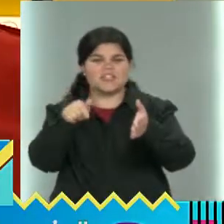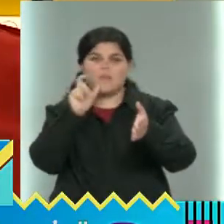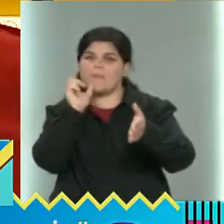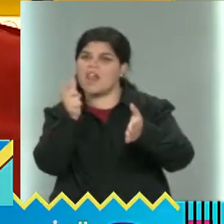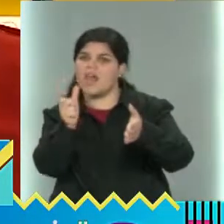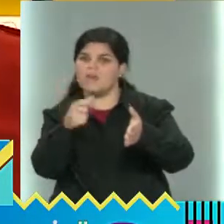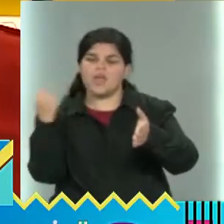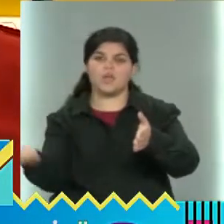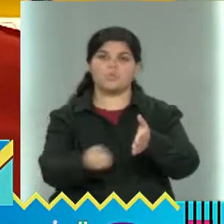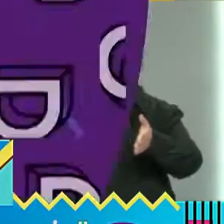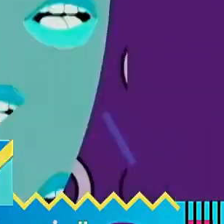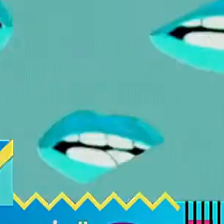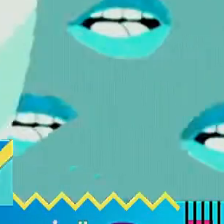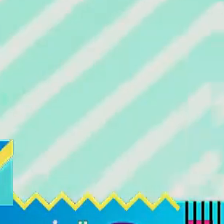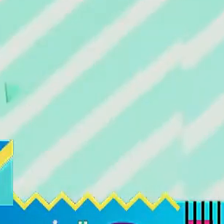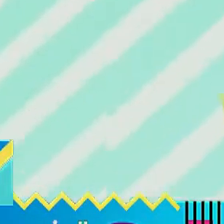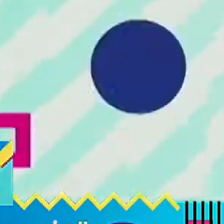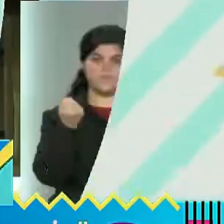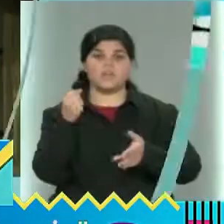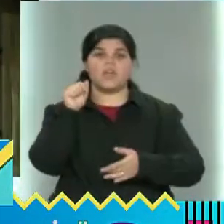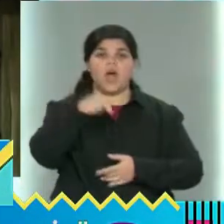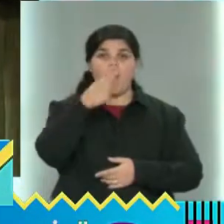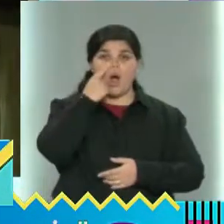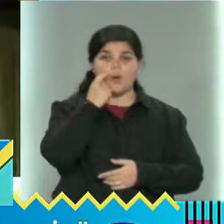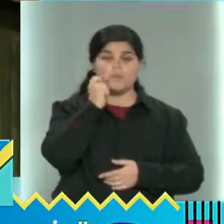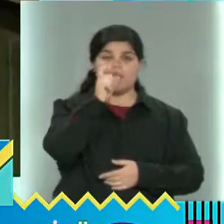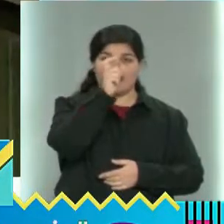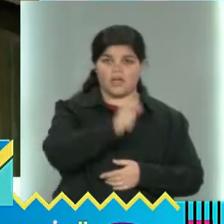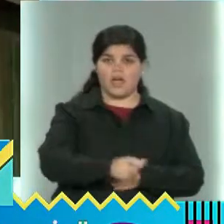gran caminador. Anduvo por todo el mundo, Yupanqui. Y